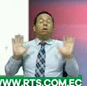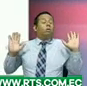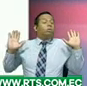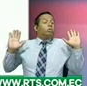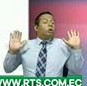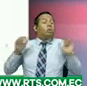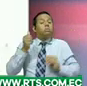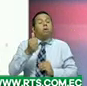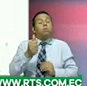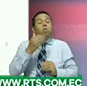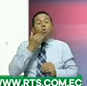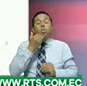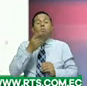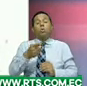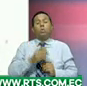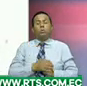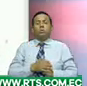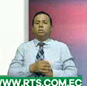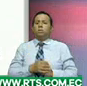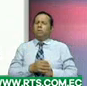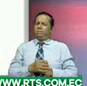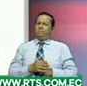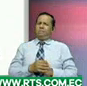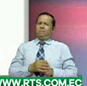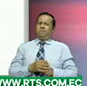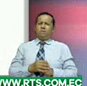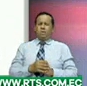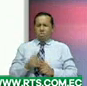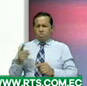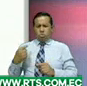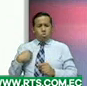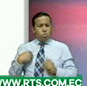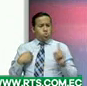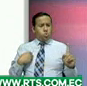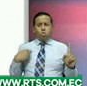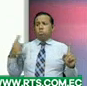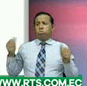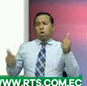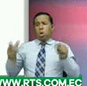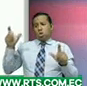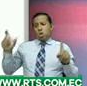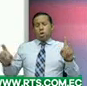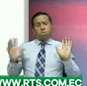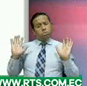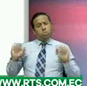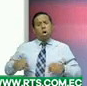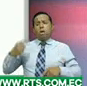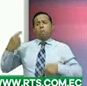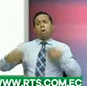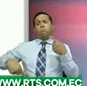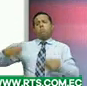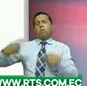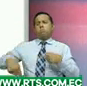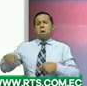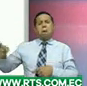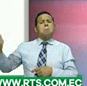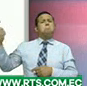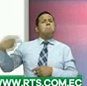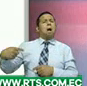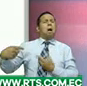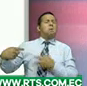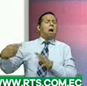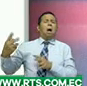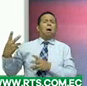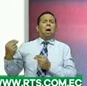cuestionadas. Y por otro lado, los candidatos formalicemos el consenso como debe ser y no mediante la imposición de condiciones formuladas